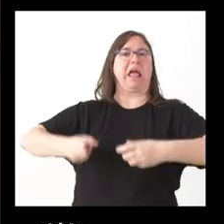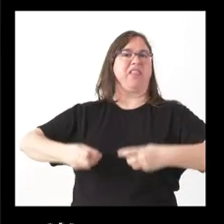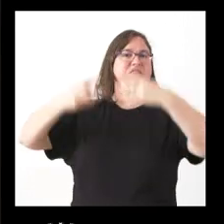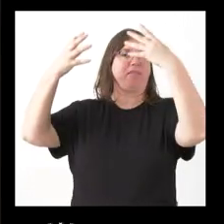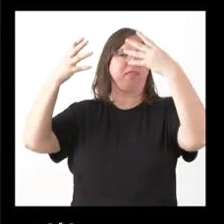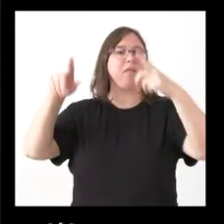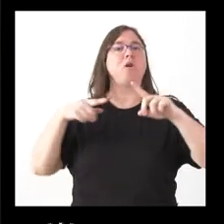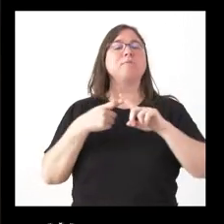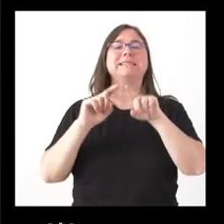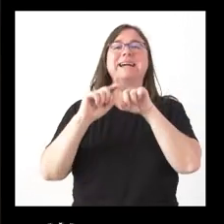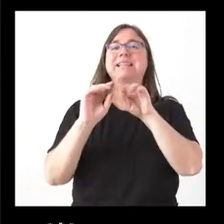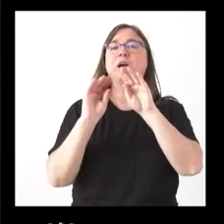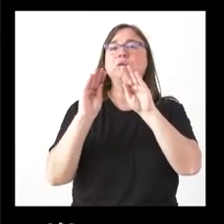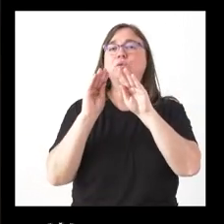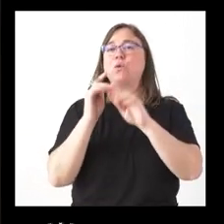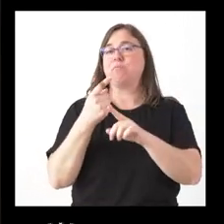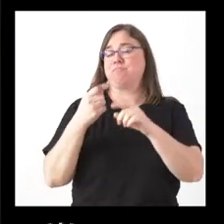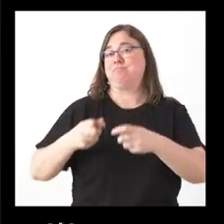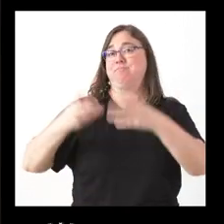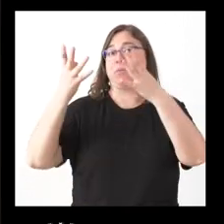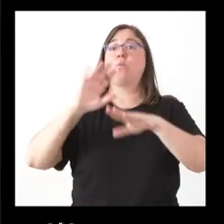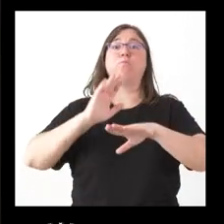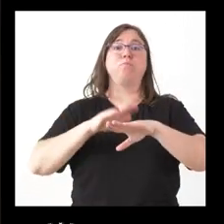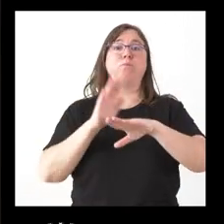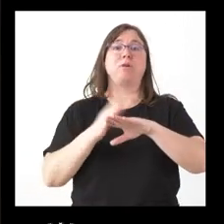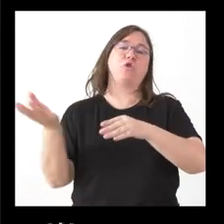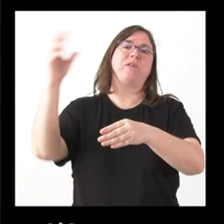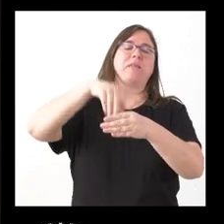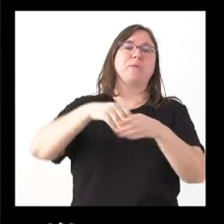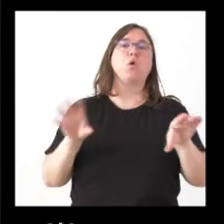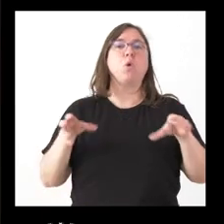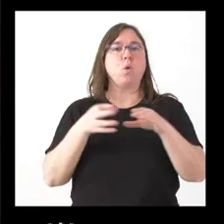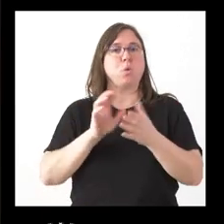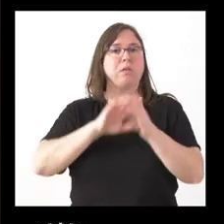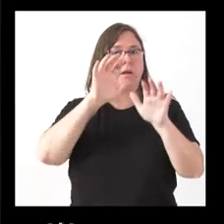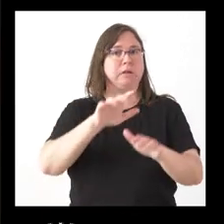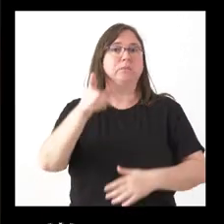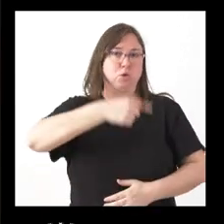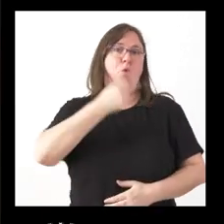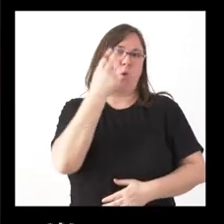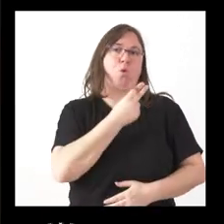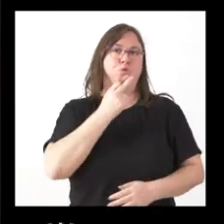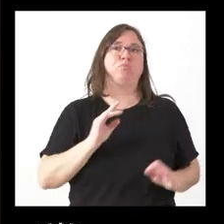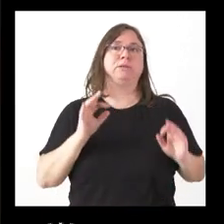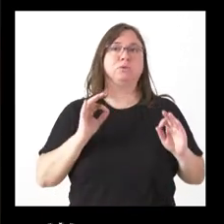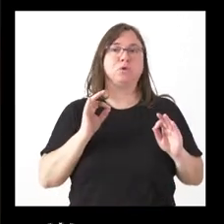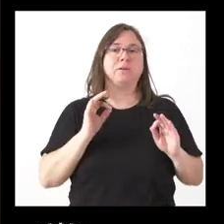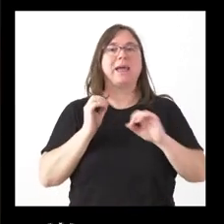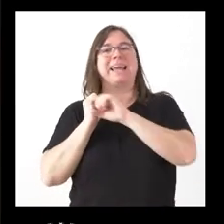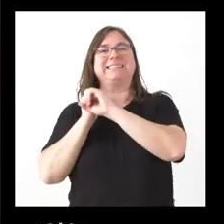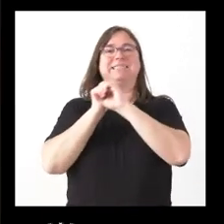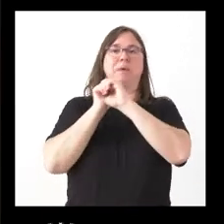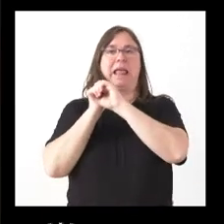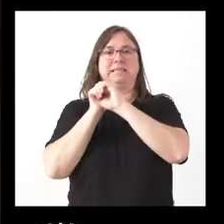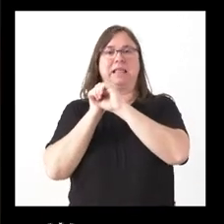característica singular del edificio se produjo la intervención de la junta de Castilla y león como estamos comprometidos también o la semana santa